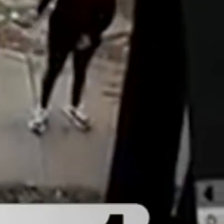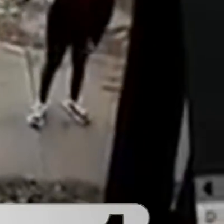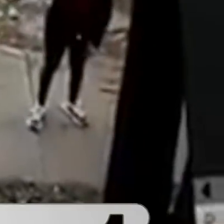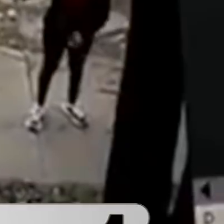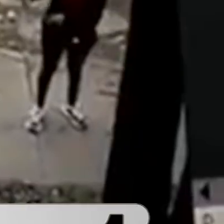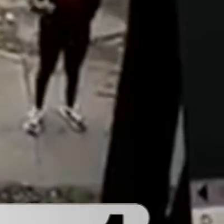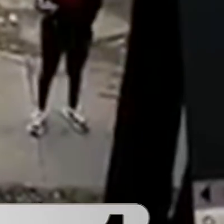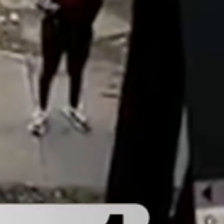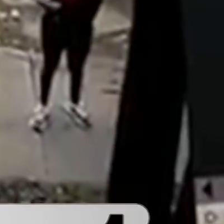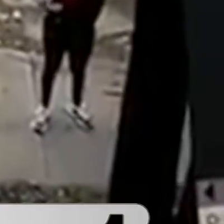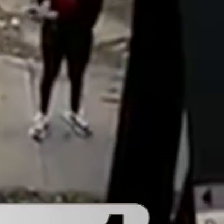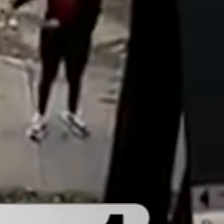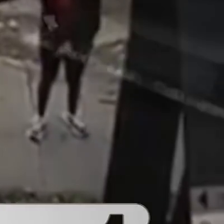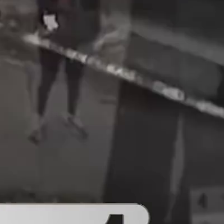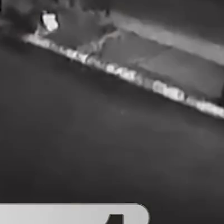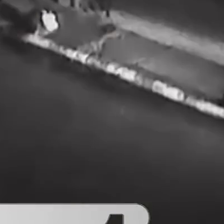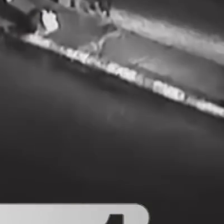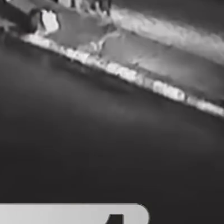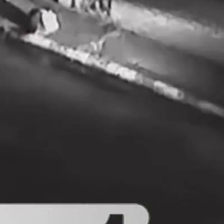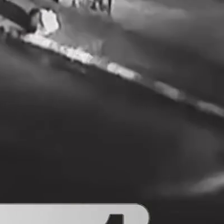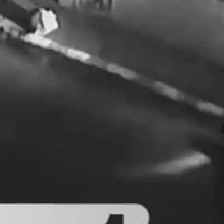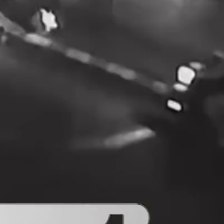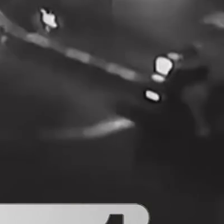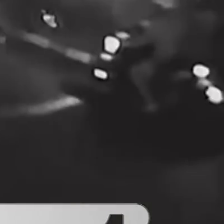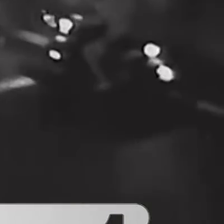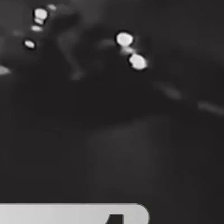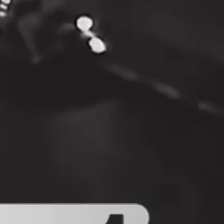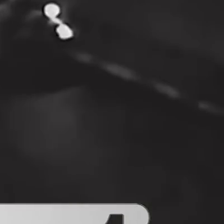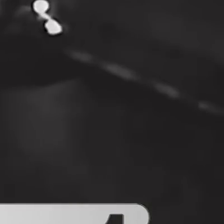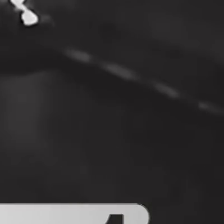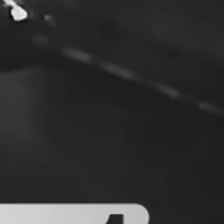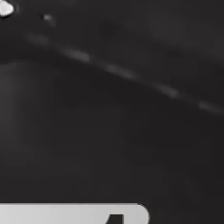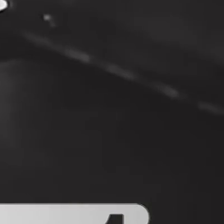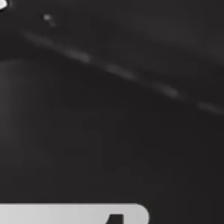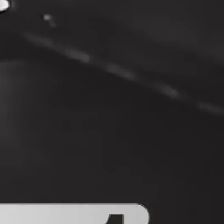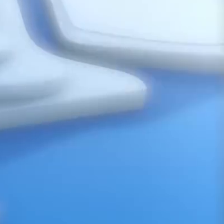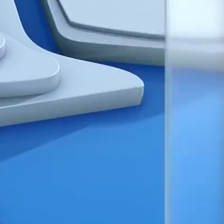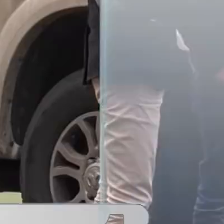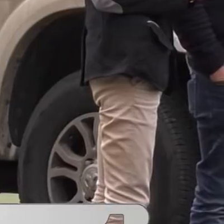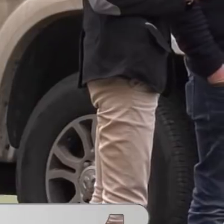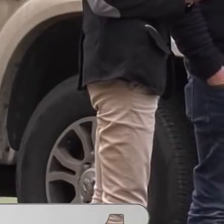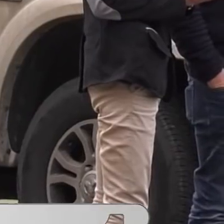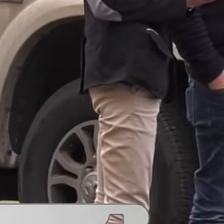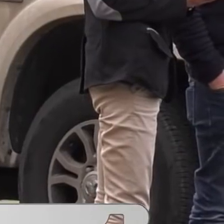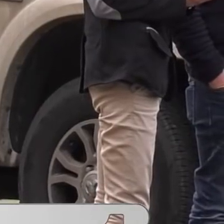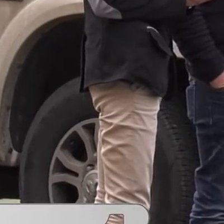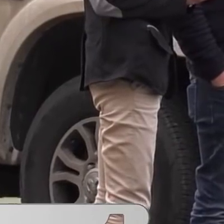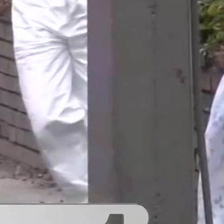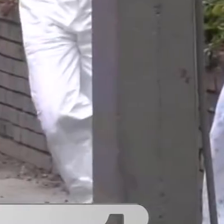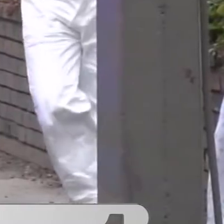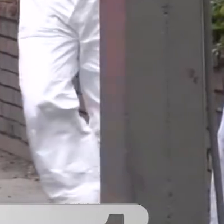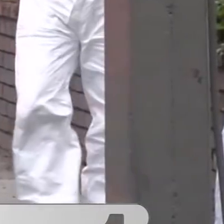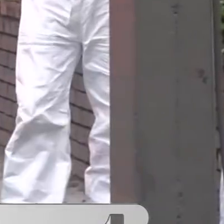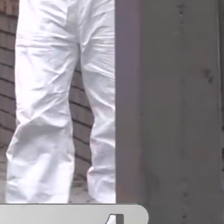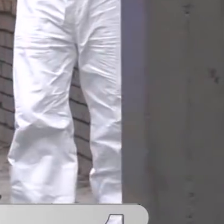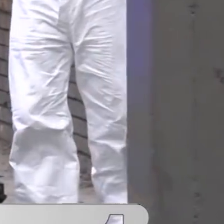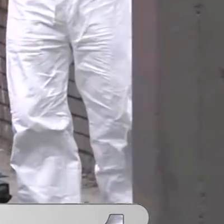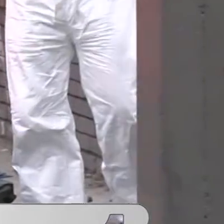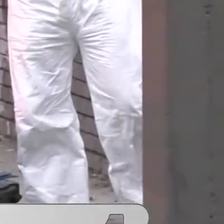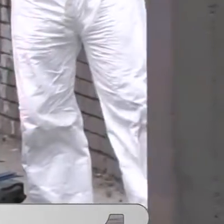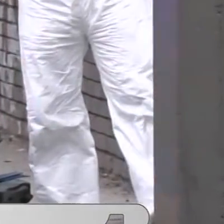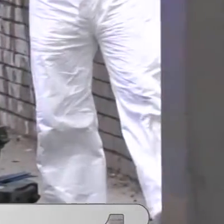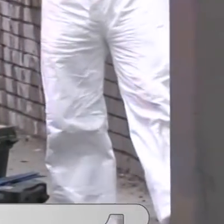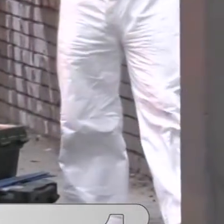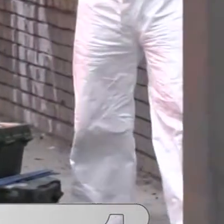Policía de Bogotá presenta escuadrón para combatir a ladrones motorizados. 4 de cada 10 homicidios